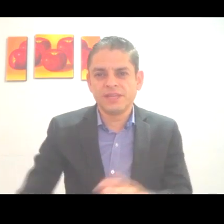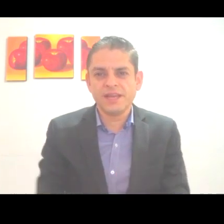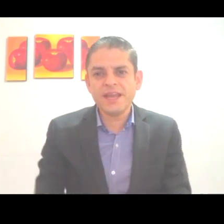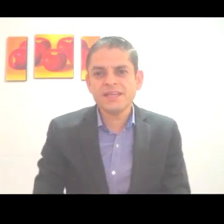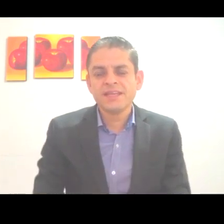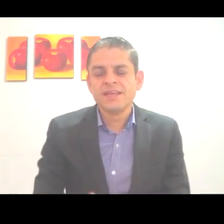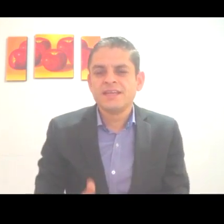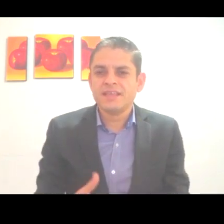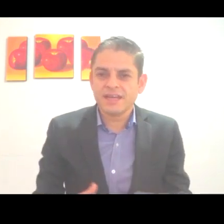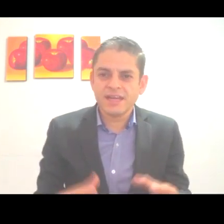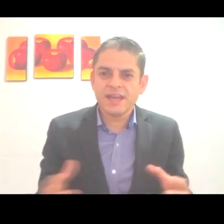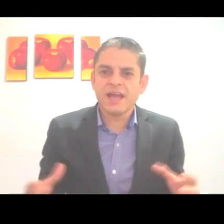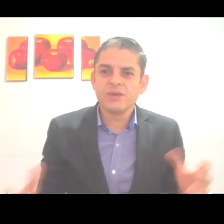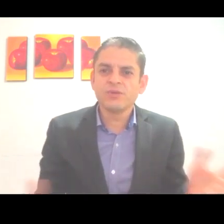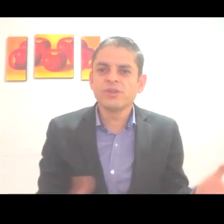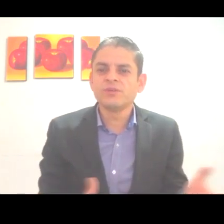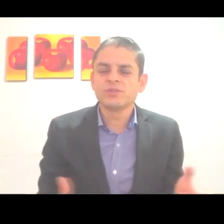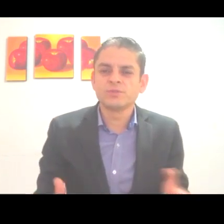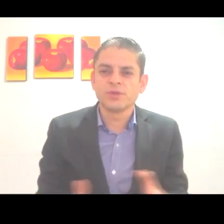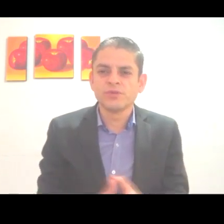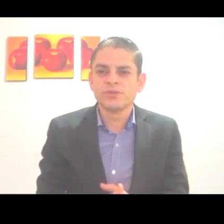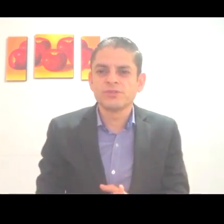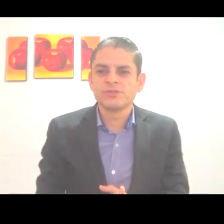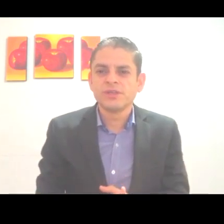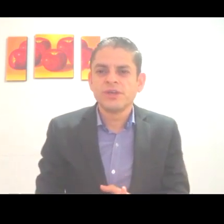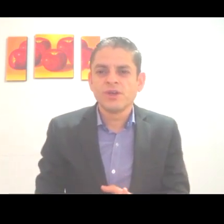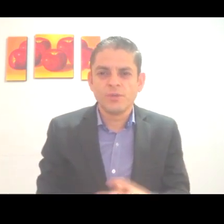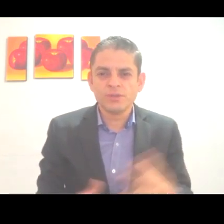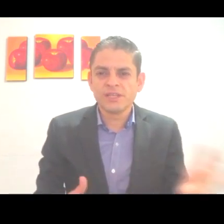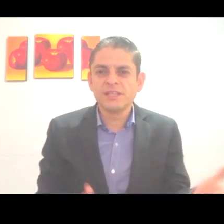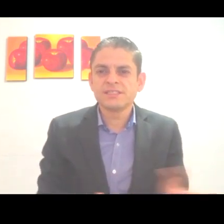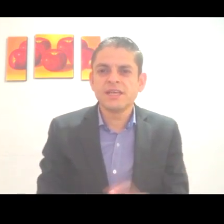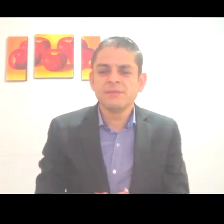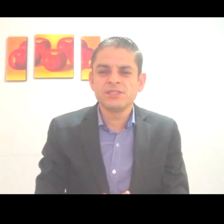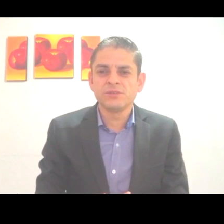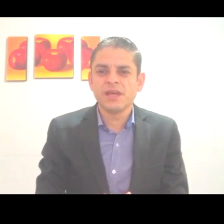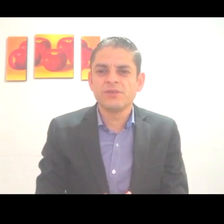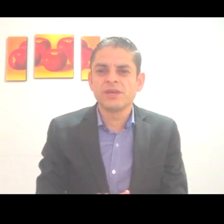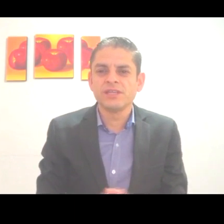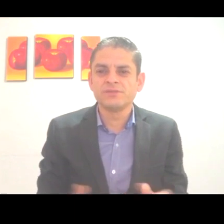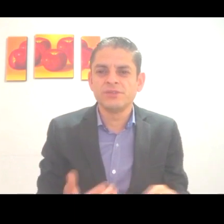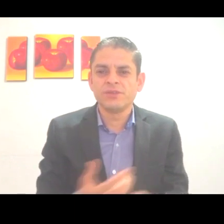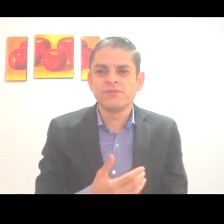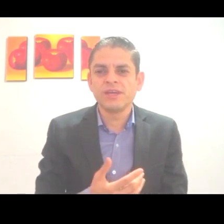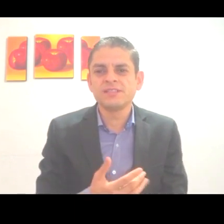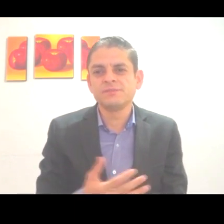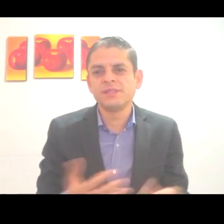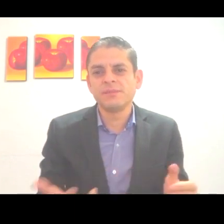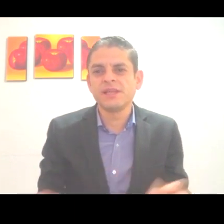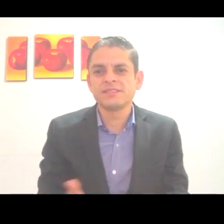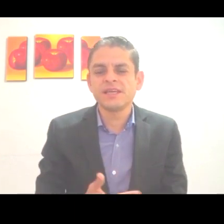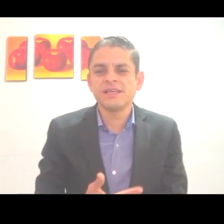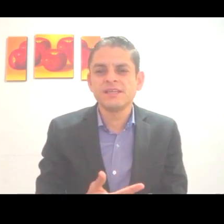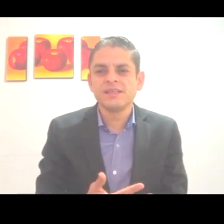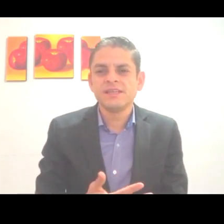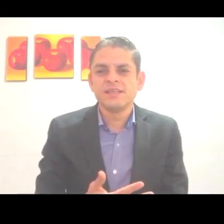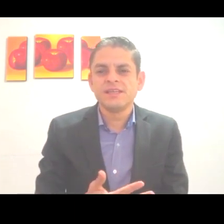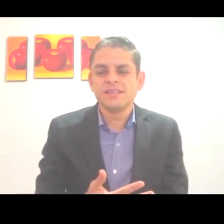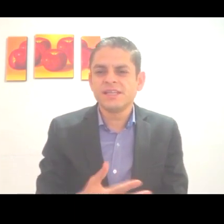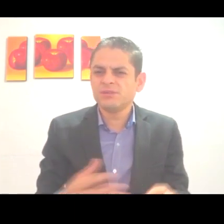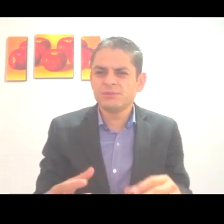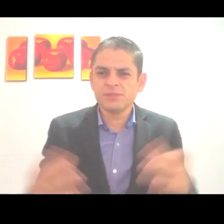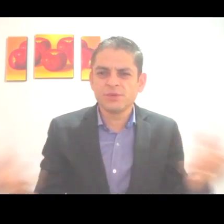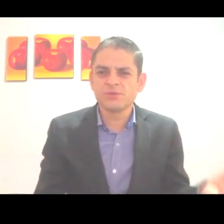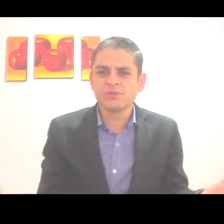con Trienel y agregar algunos de nuestros productos como los que les he mencionado, que es Fitodefense, vitamina C,